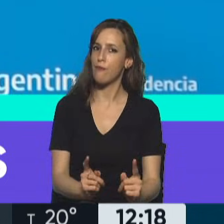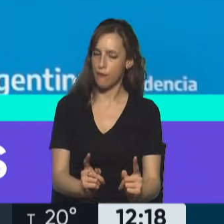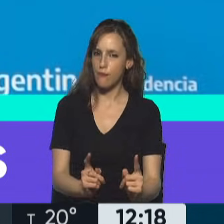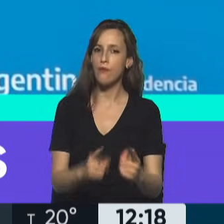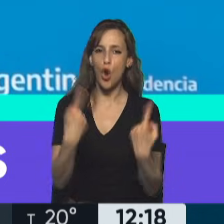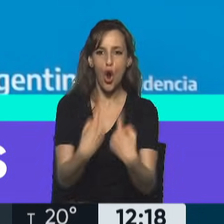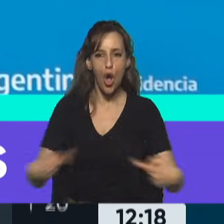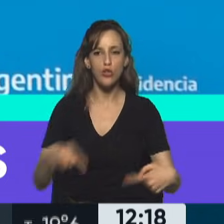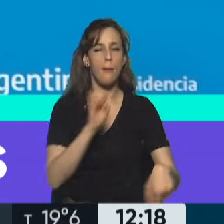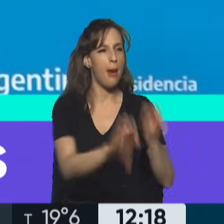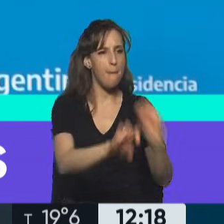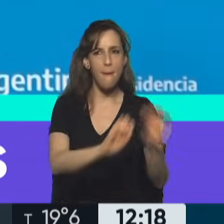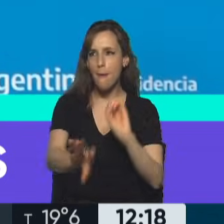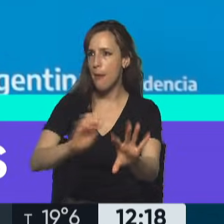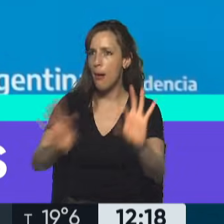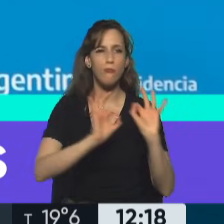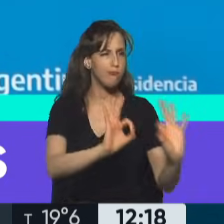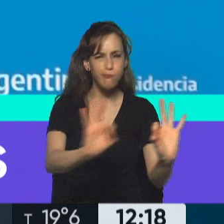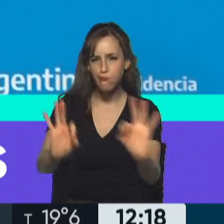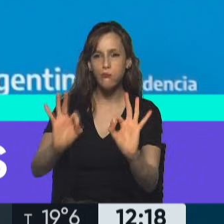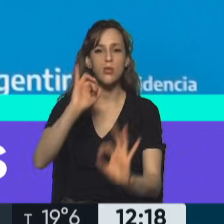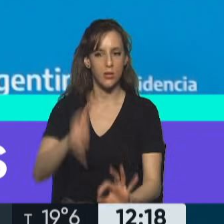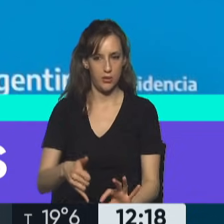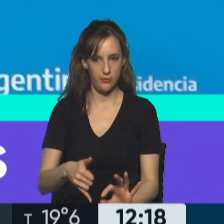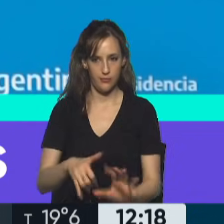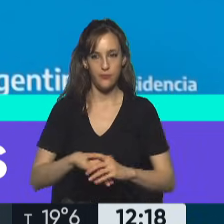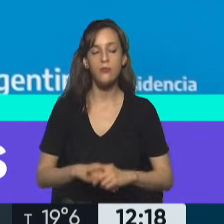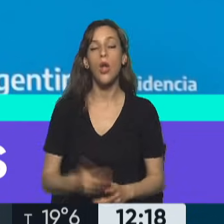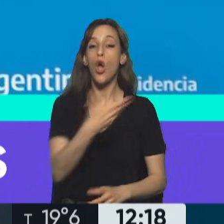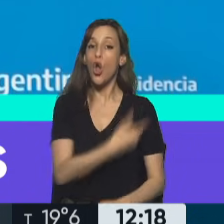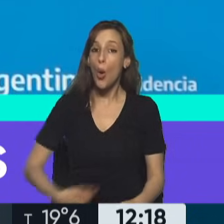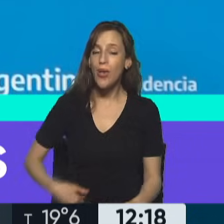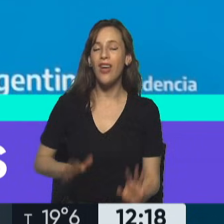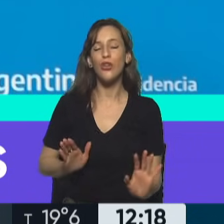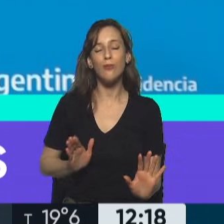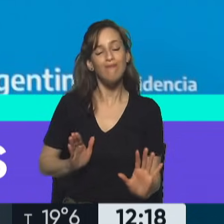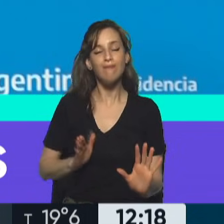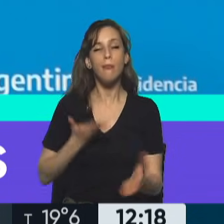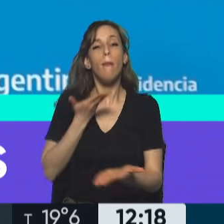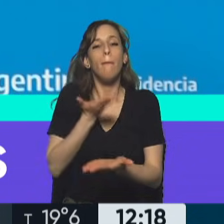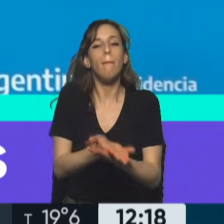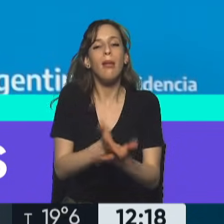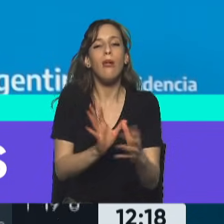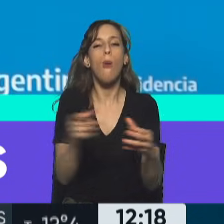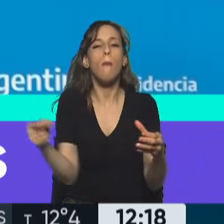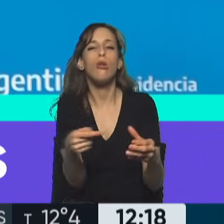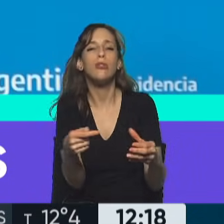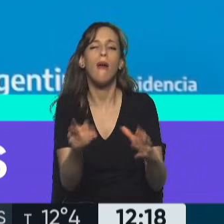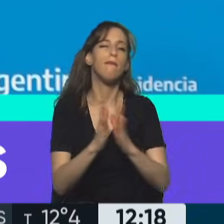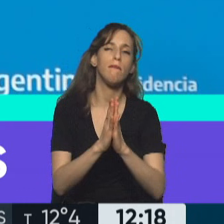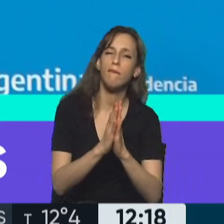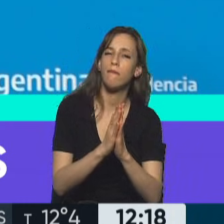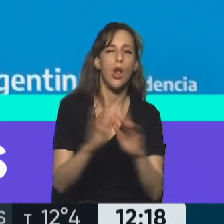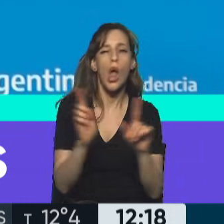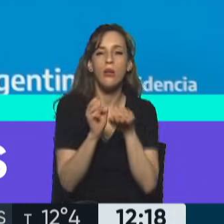mesa familiar, que las familias puedan acceder a todos los productos. Lo que el gobierno le pide también a la oposición es que no entre en el juego de